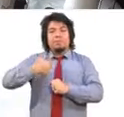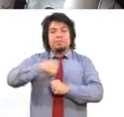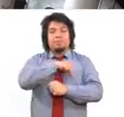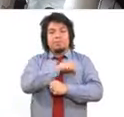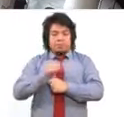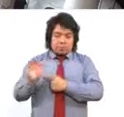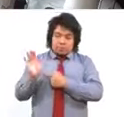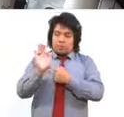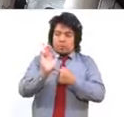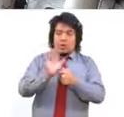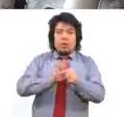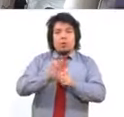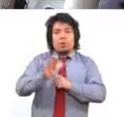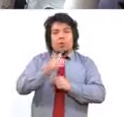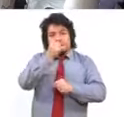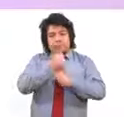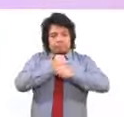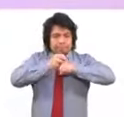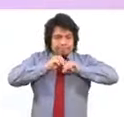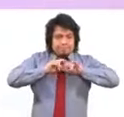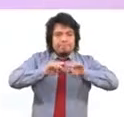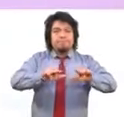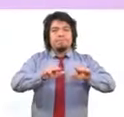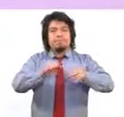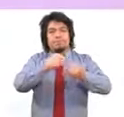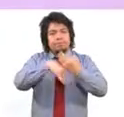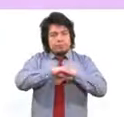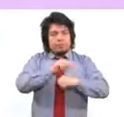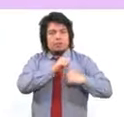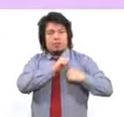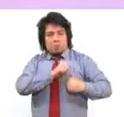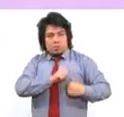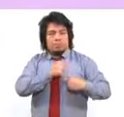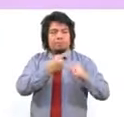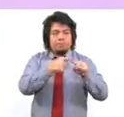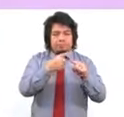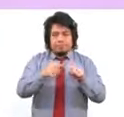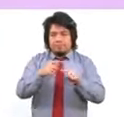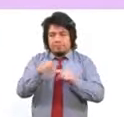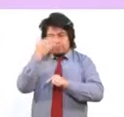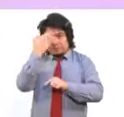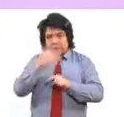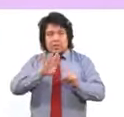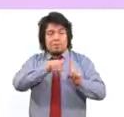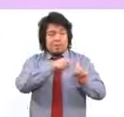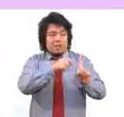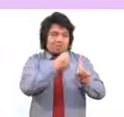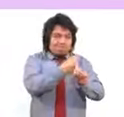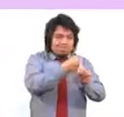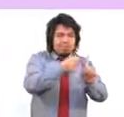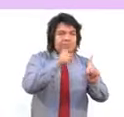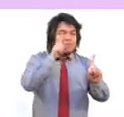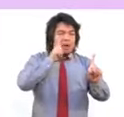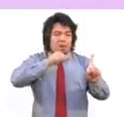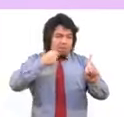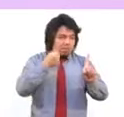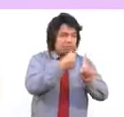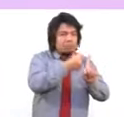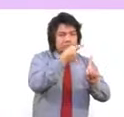trabajo de todas las autoridades que estamos en la lucha para erradicar la violencia contra las